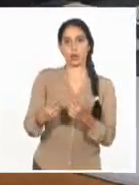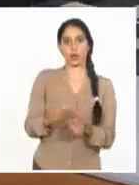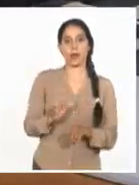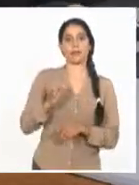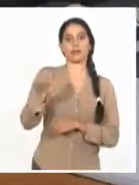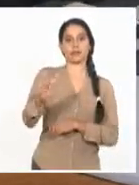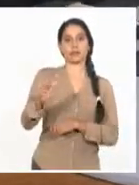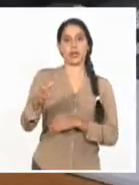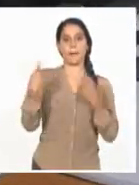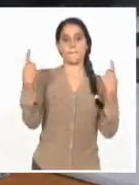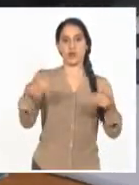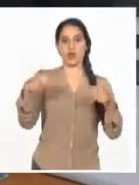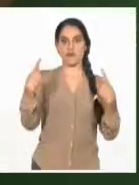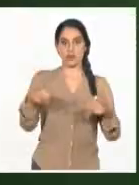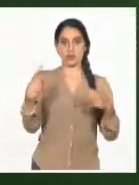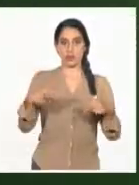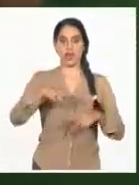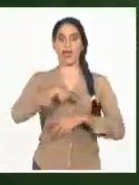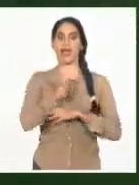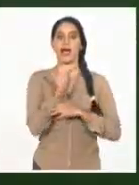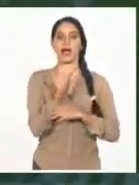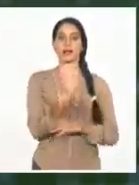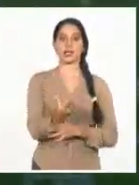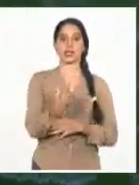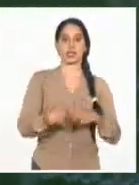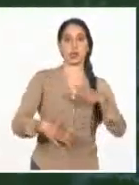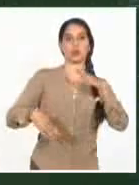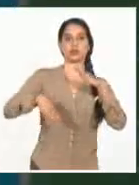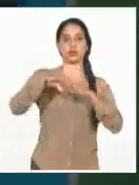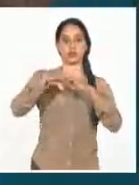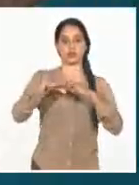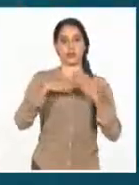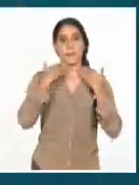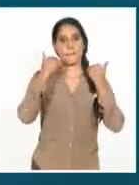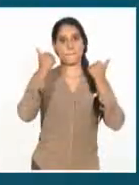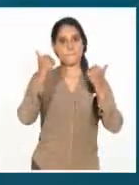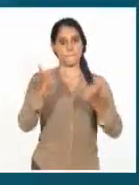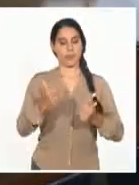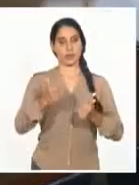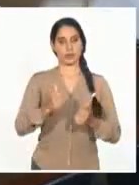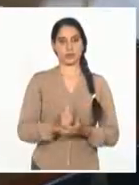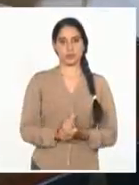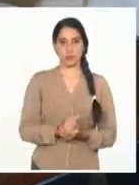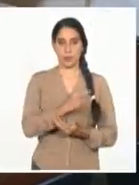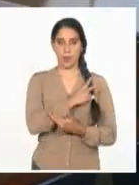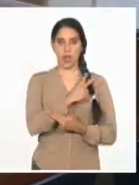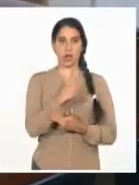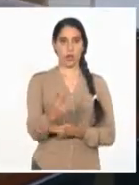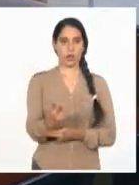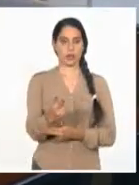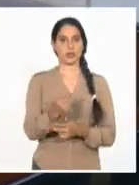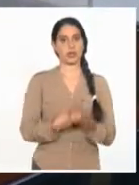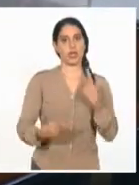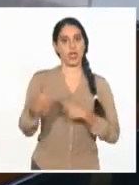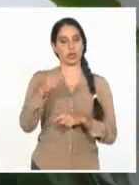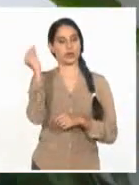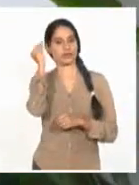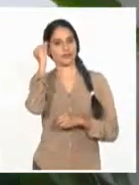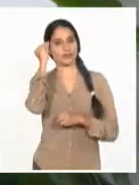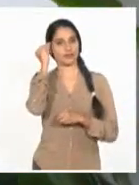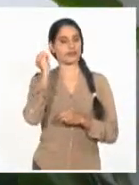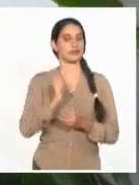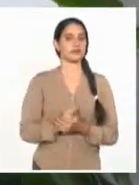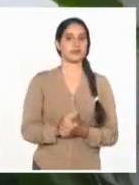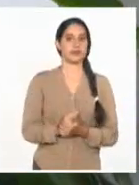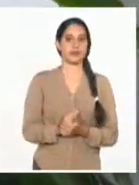con altos valores artísticos, estéticos y humanísticos, así como con solidez en los conocimientos. Los estudiantes